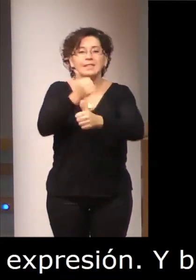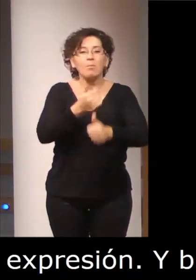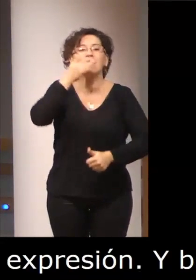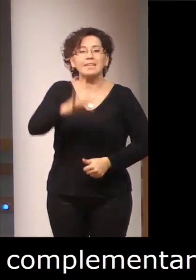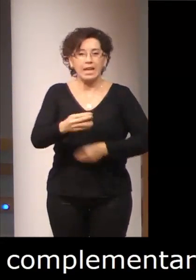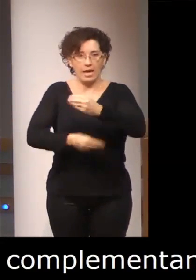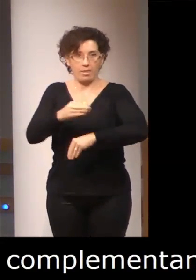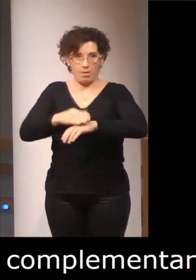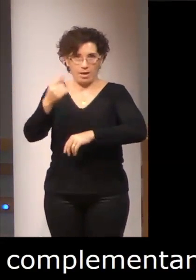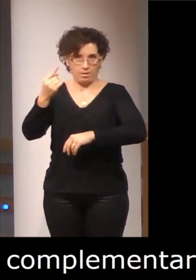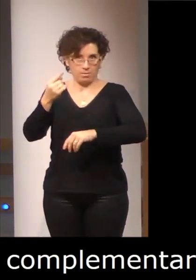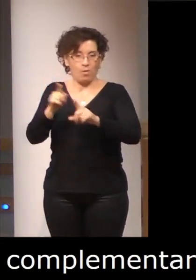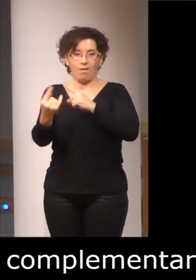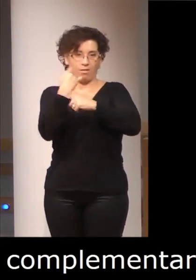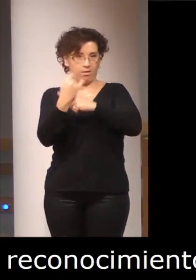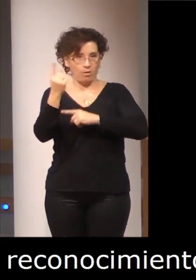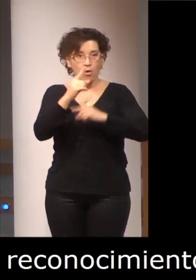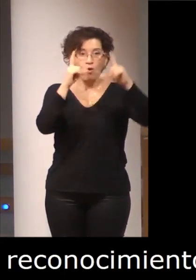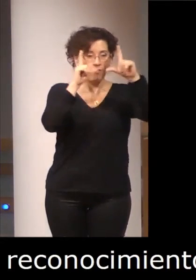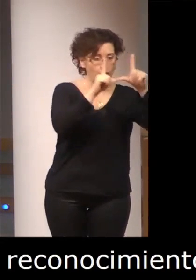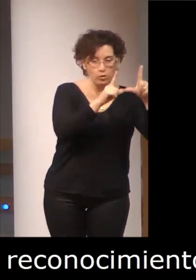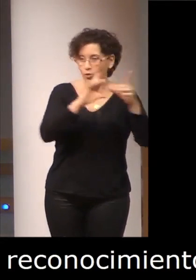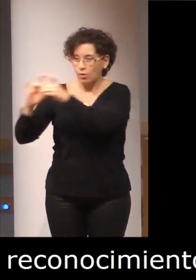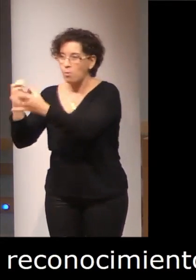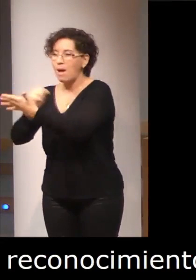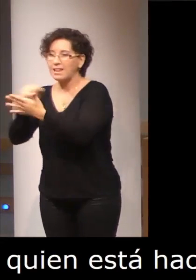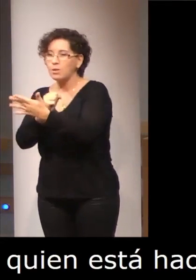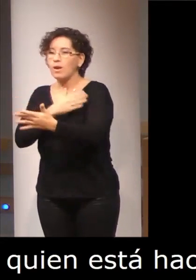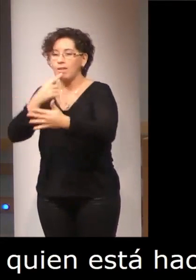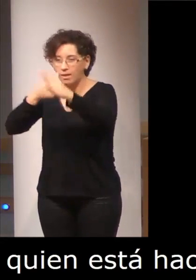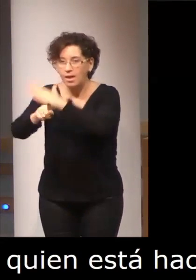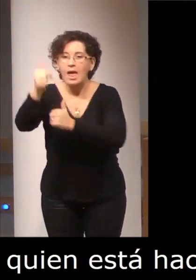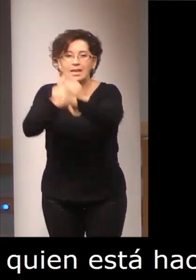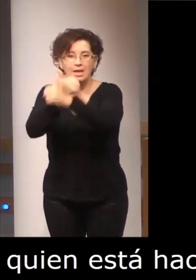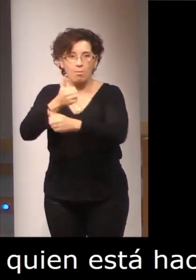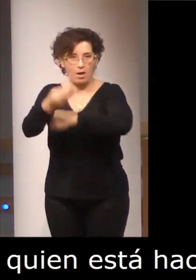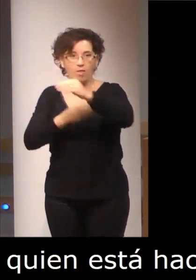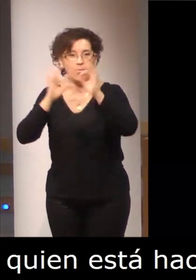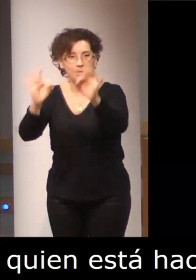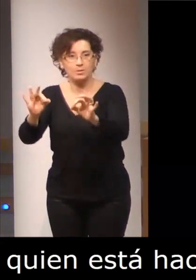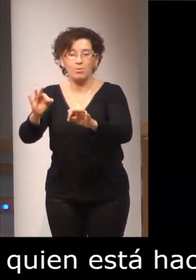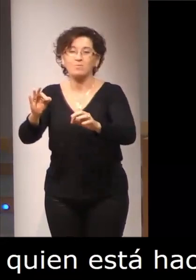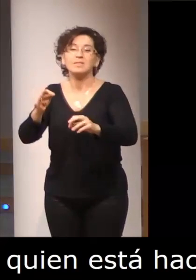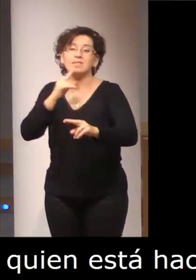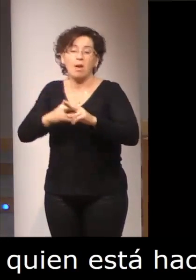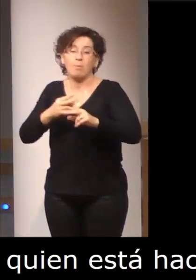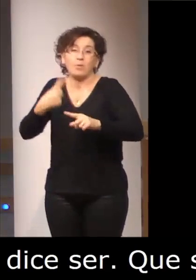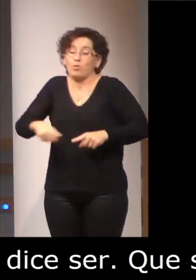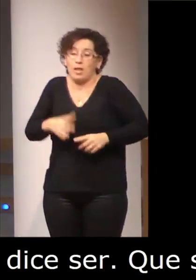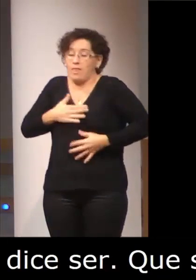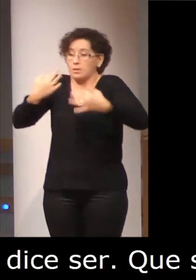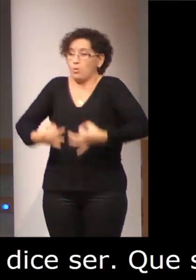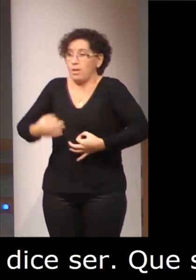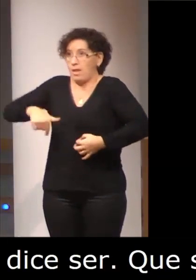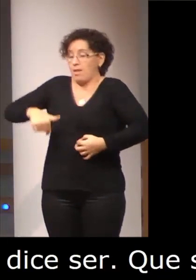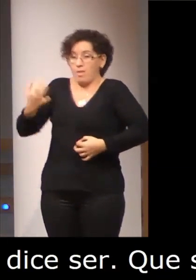dice ser, que su fotografía coincide con la foto de la matrícula. Estas cosas de seguridad que en esta casa nos preocupan siempre bastante.